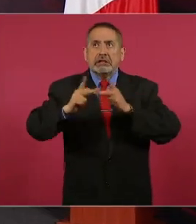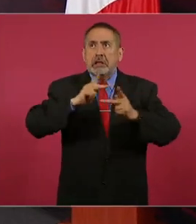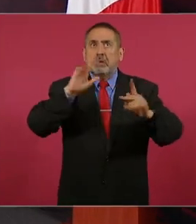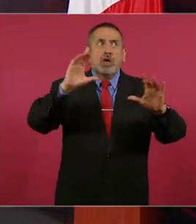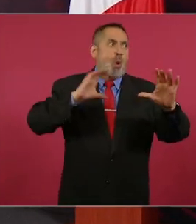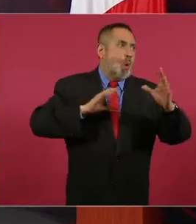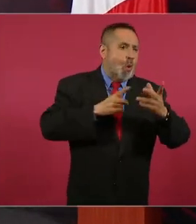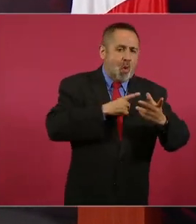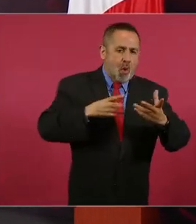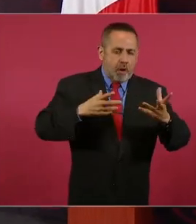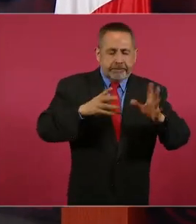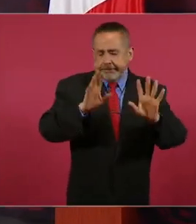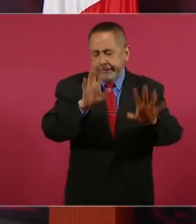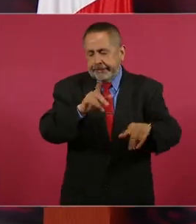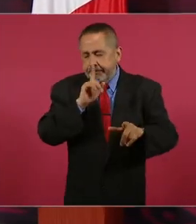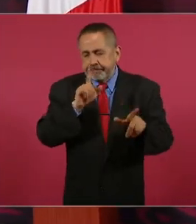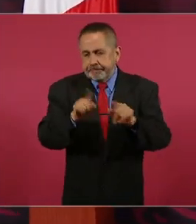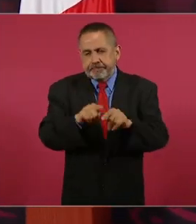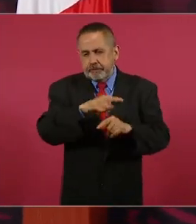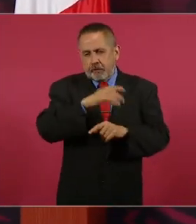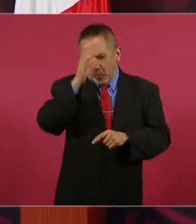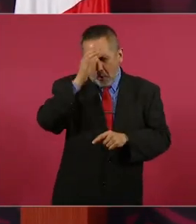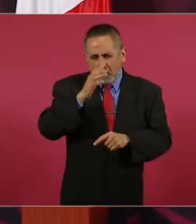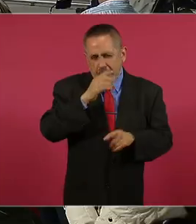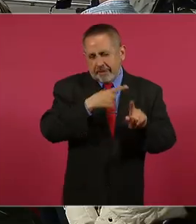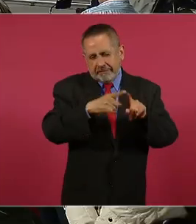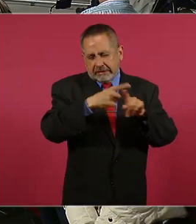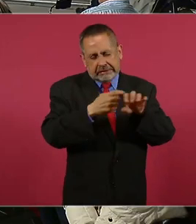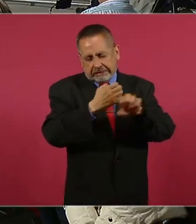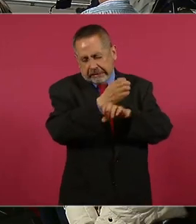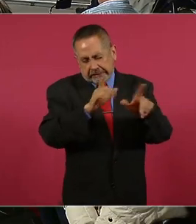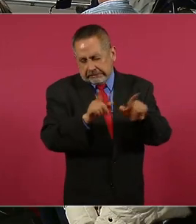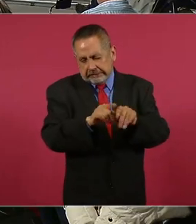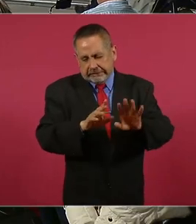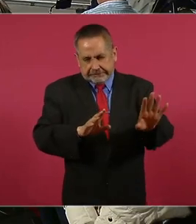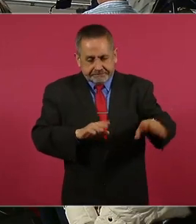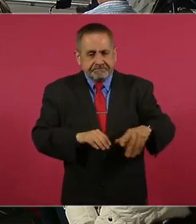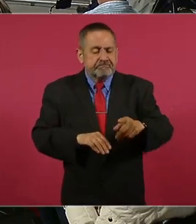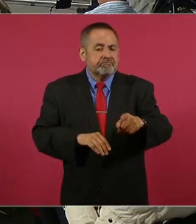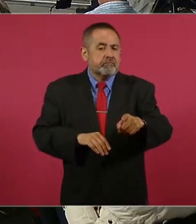bueno, no quiero mencionar, de Coahuila y de otros estados?